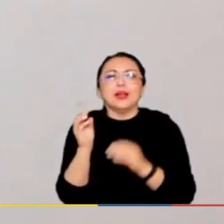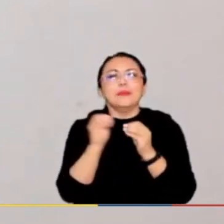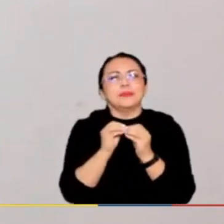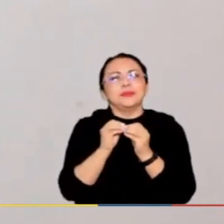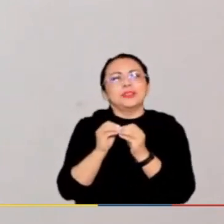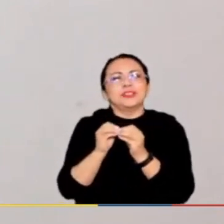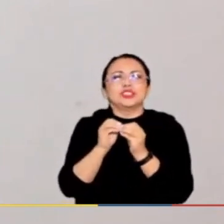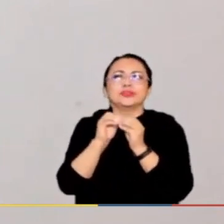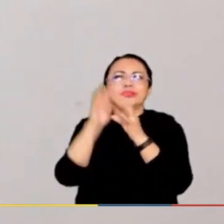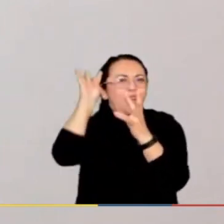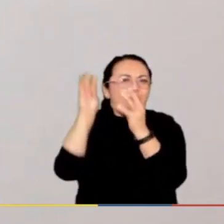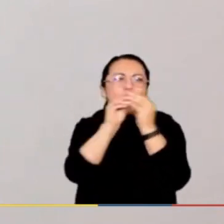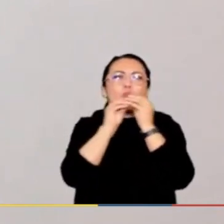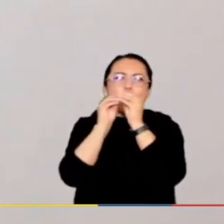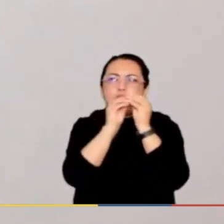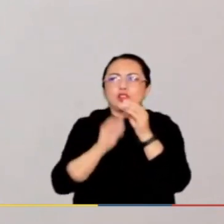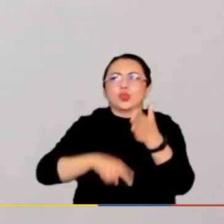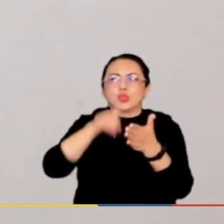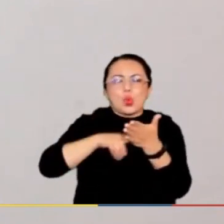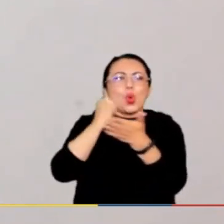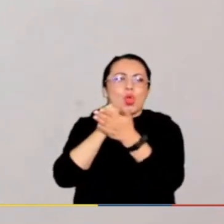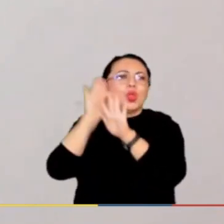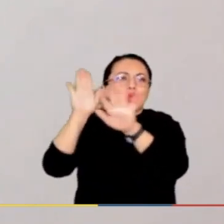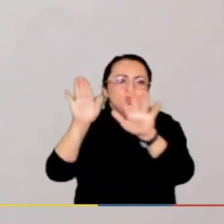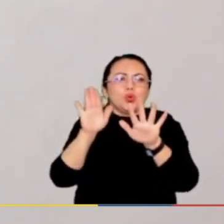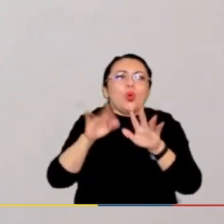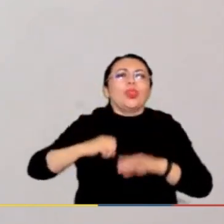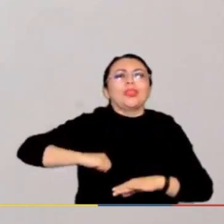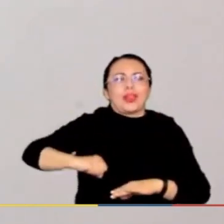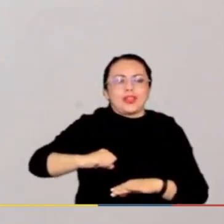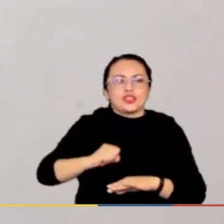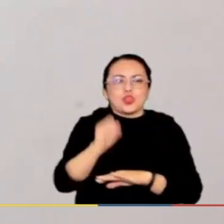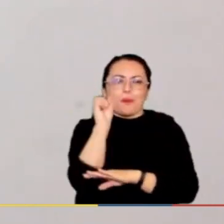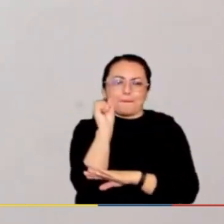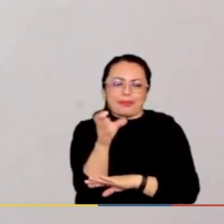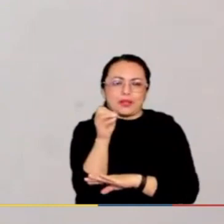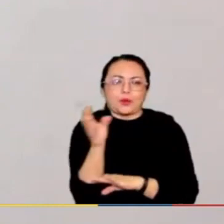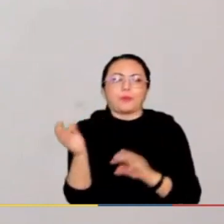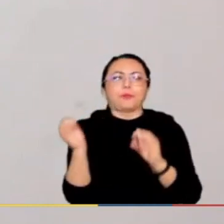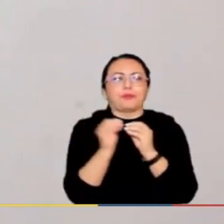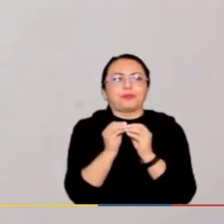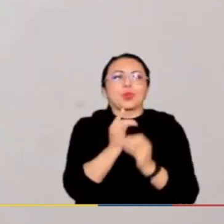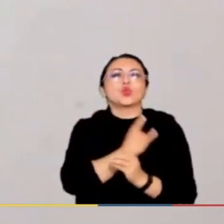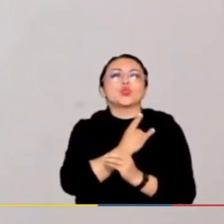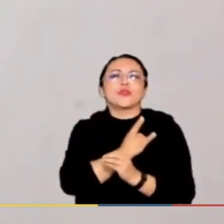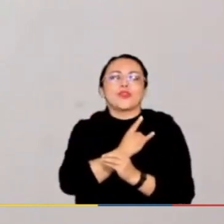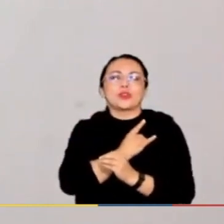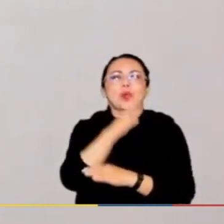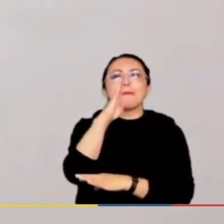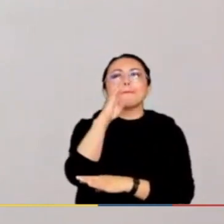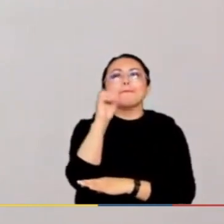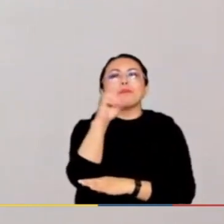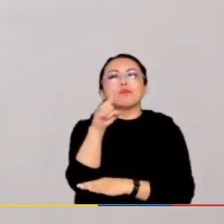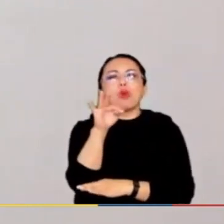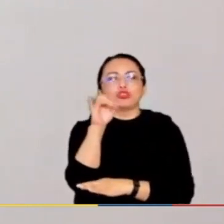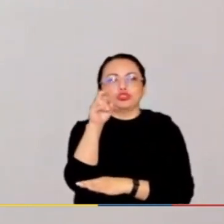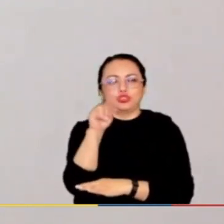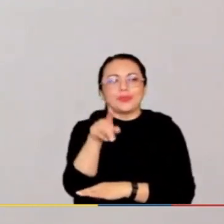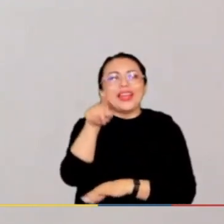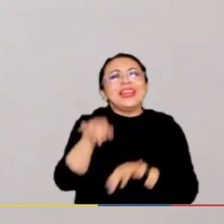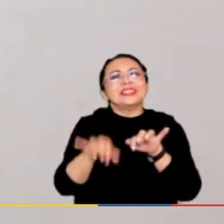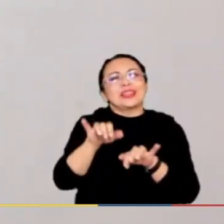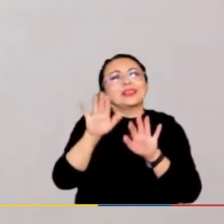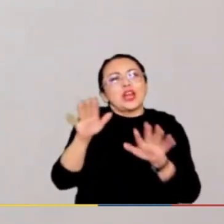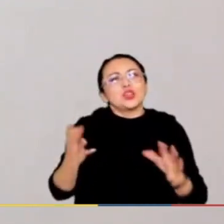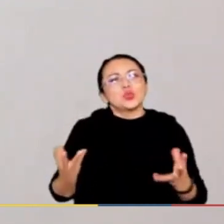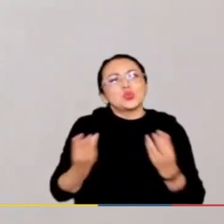Contratos Internacionales de LLM en Derecho Bancario y Regulación de Valores de la Universidad de Boston. Secretario de la Junta Directiva